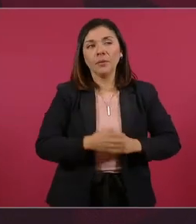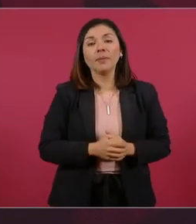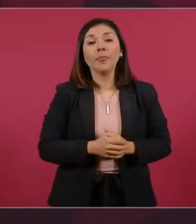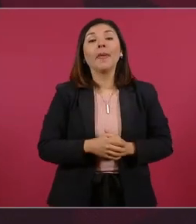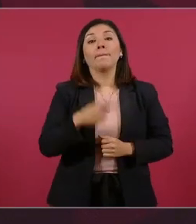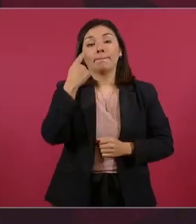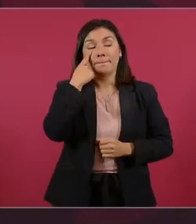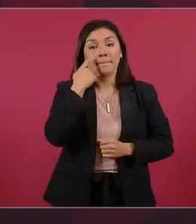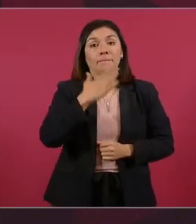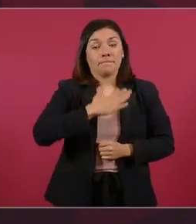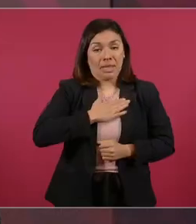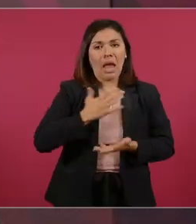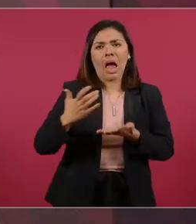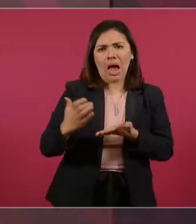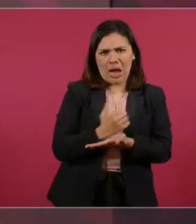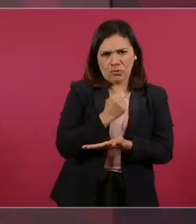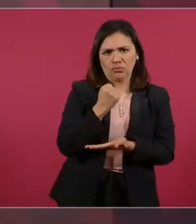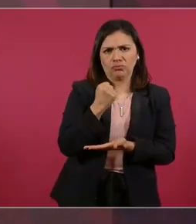Nosotros ganamos.